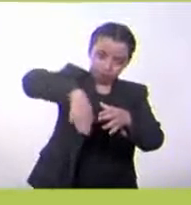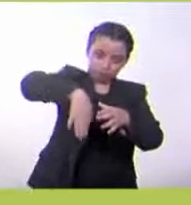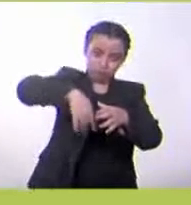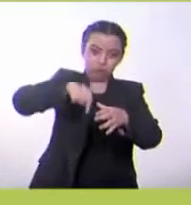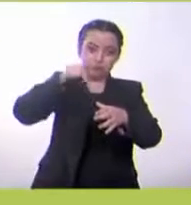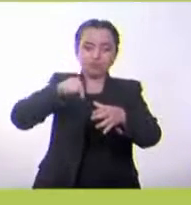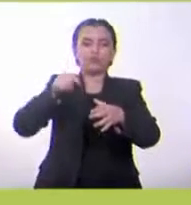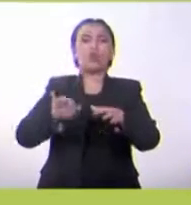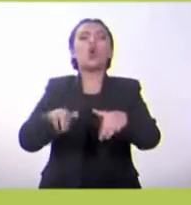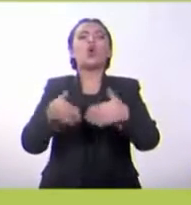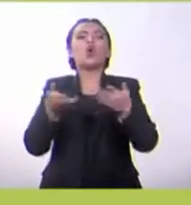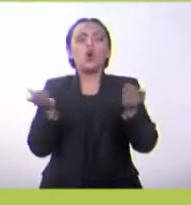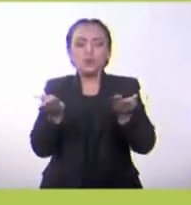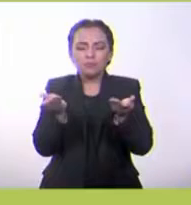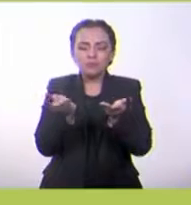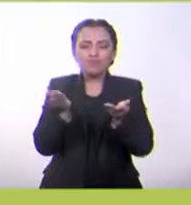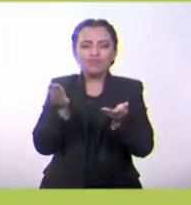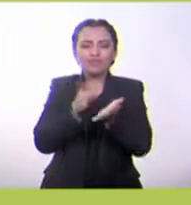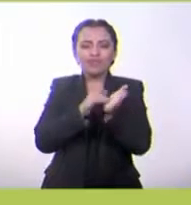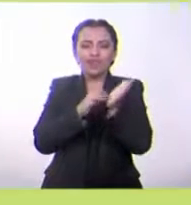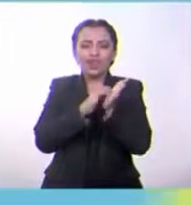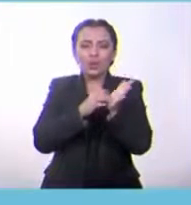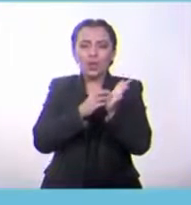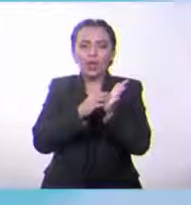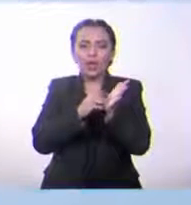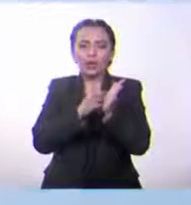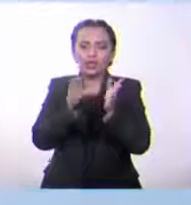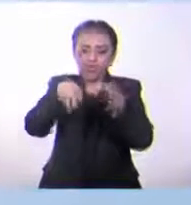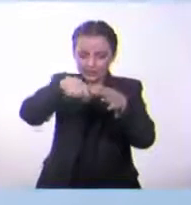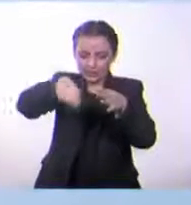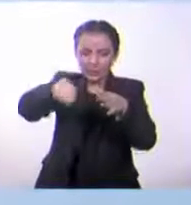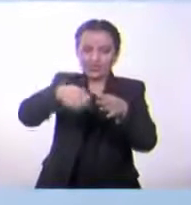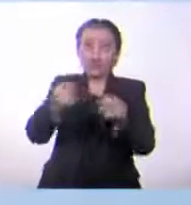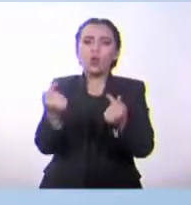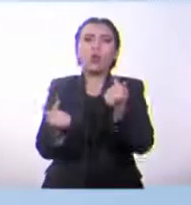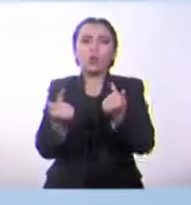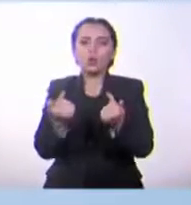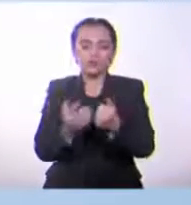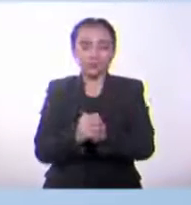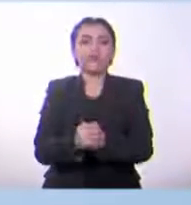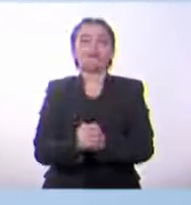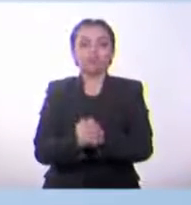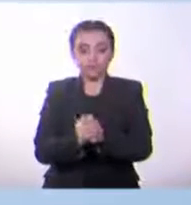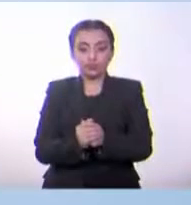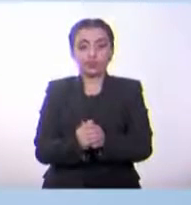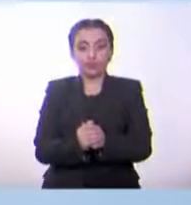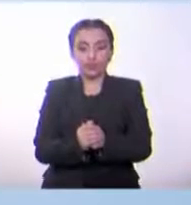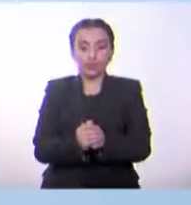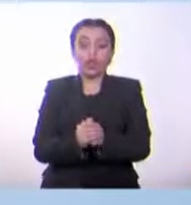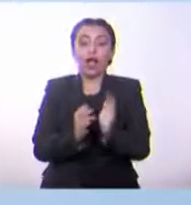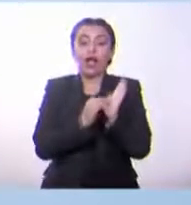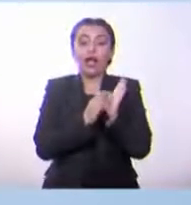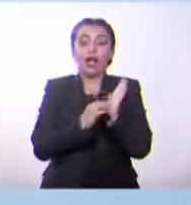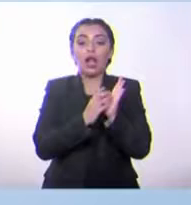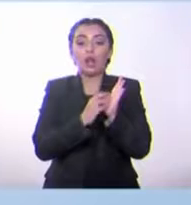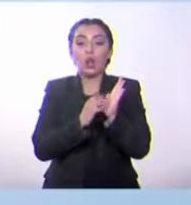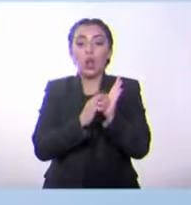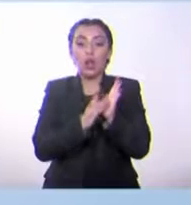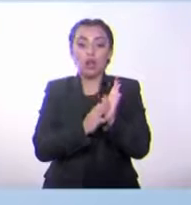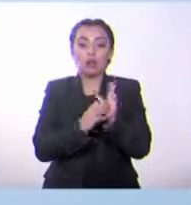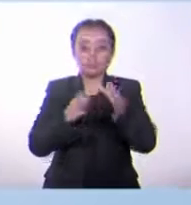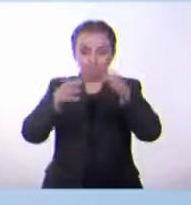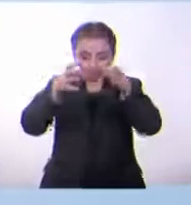de soluto y de solvente. Nos piden que calculemos la fracción molar de soluto y